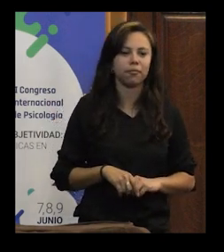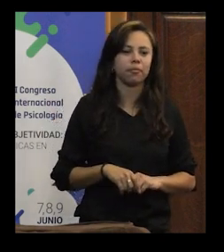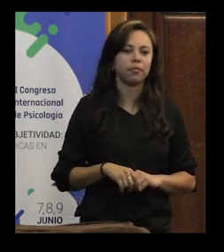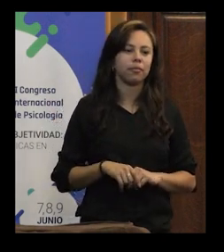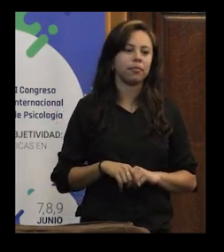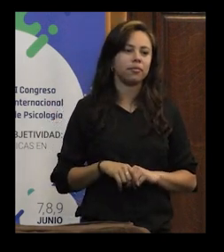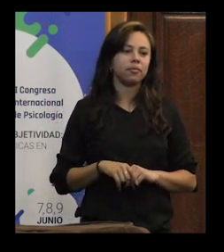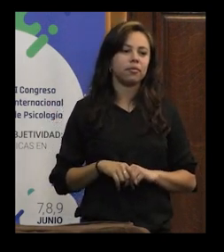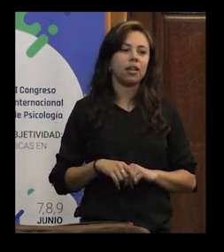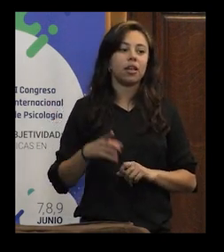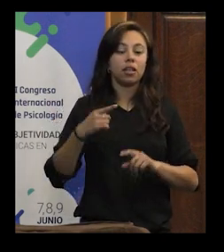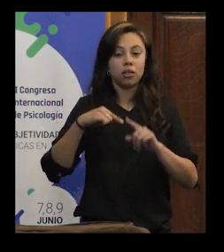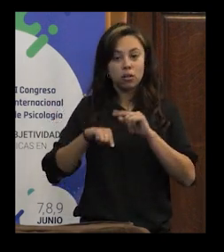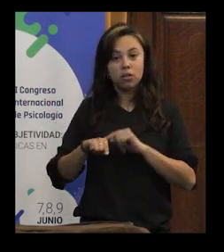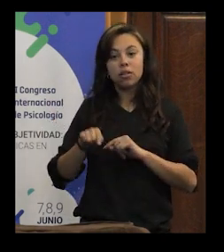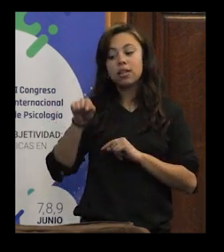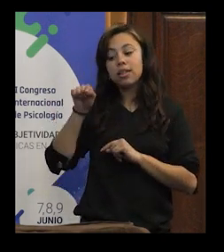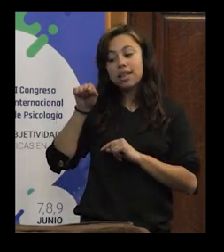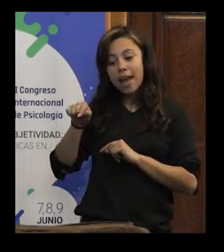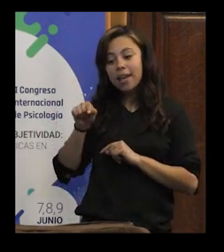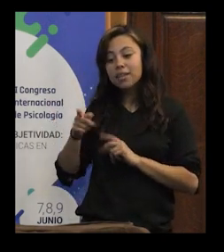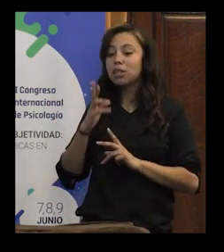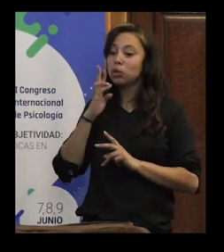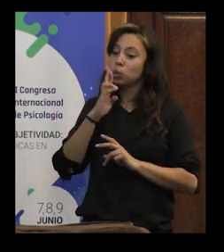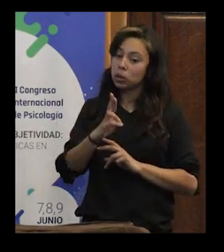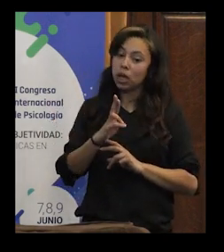las mejores condiciones posibles.